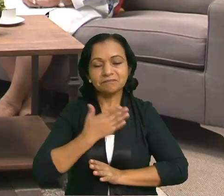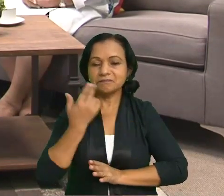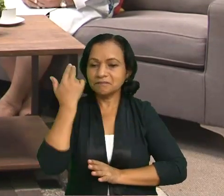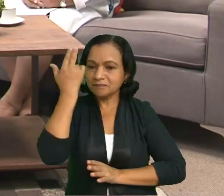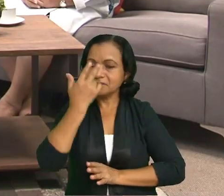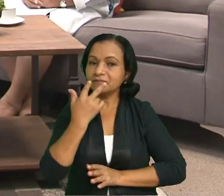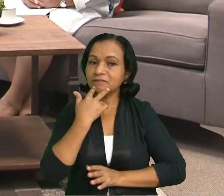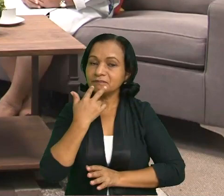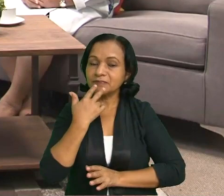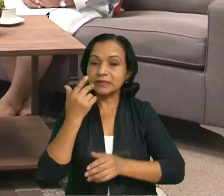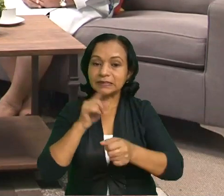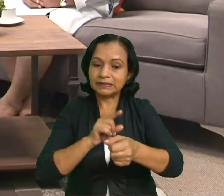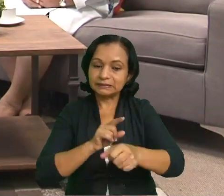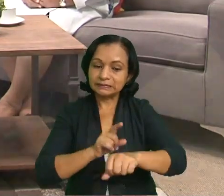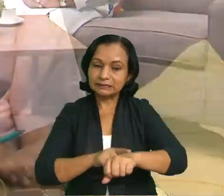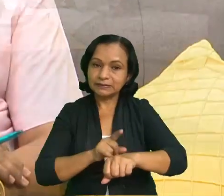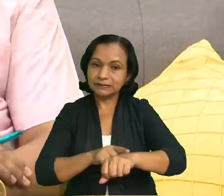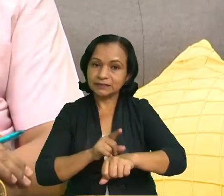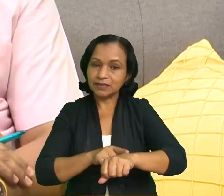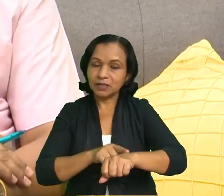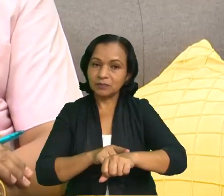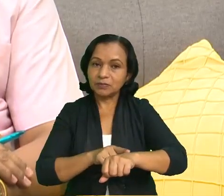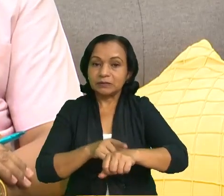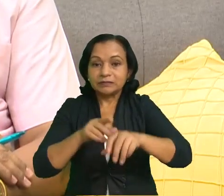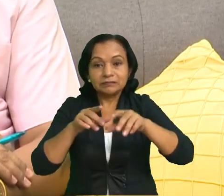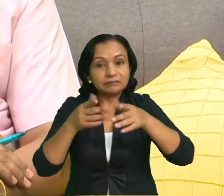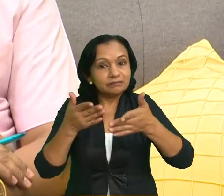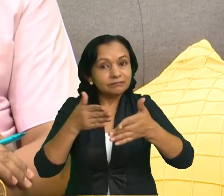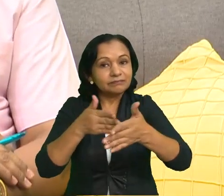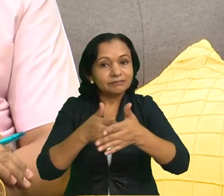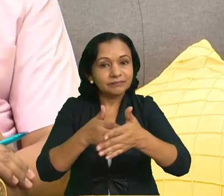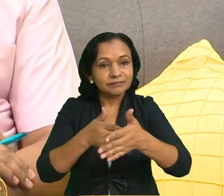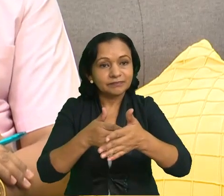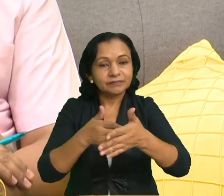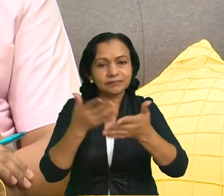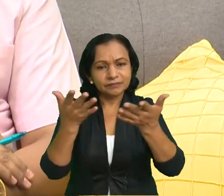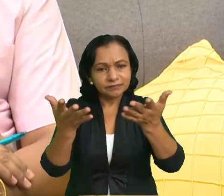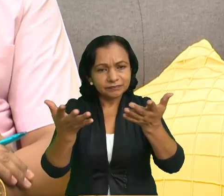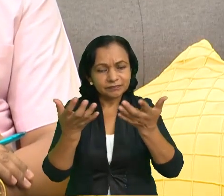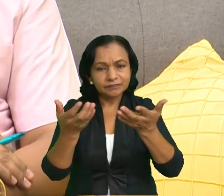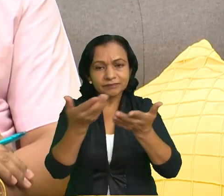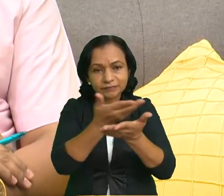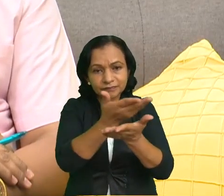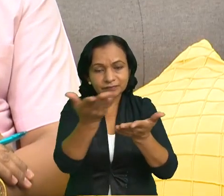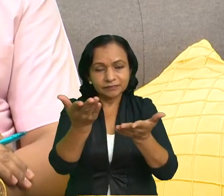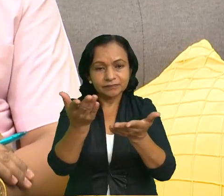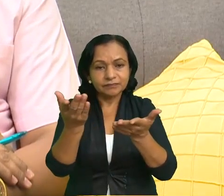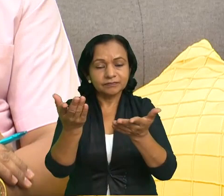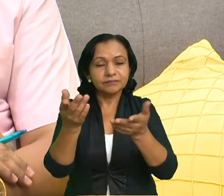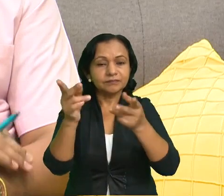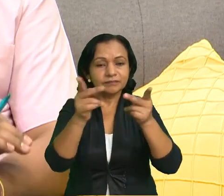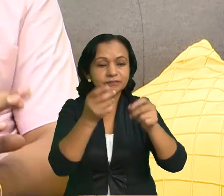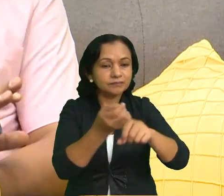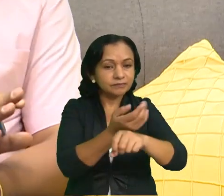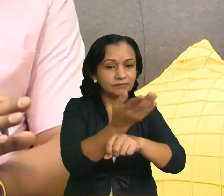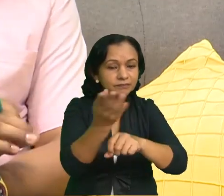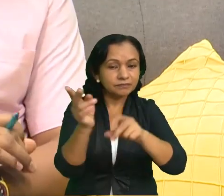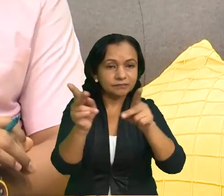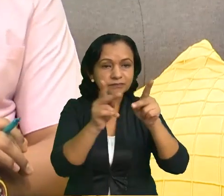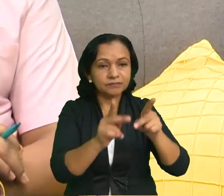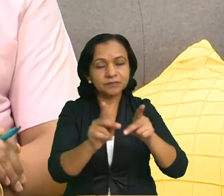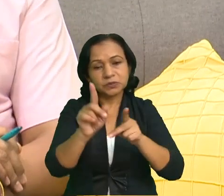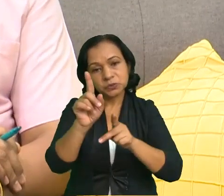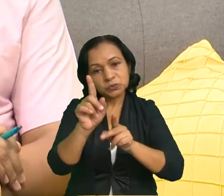y el tiempo pues precisamente no nos da para más sin embargo pues si usted quisiera compartir algún mensaje con nuestra audiencia tiene ahí sí para